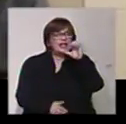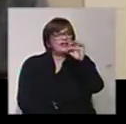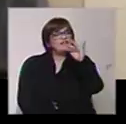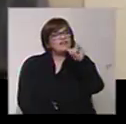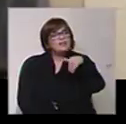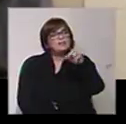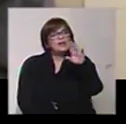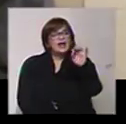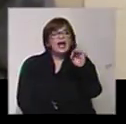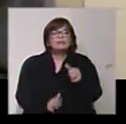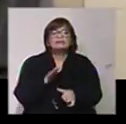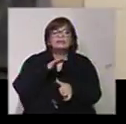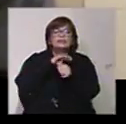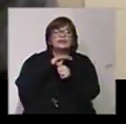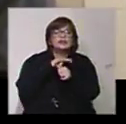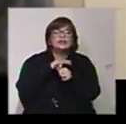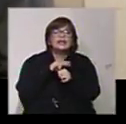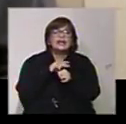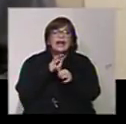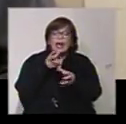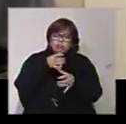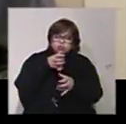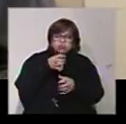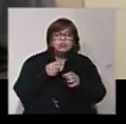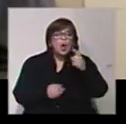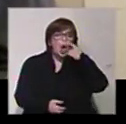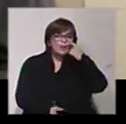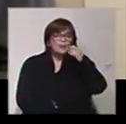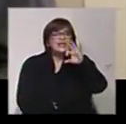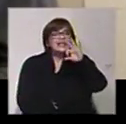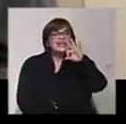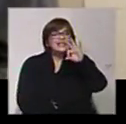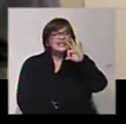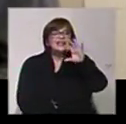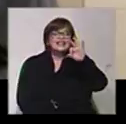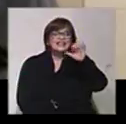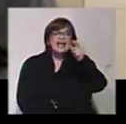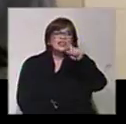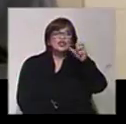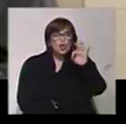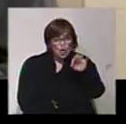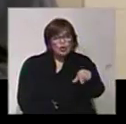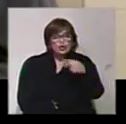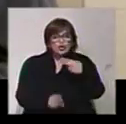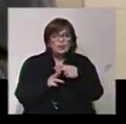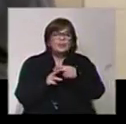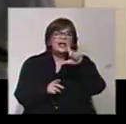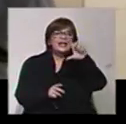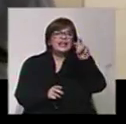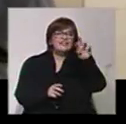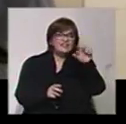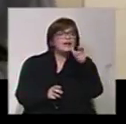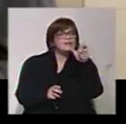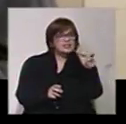ideado por Gonzalo Levín, saxofonista, que éramos 8 músicos y se